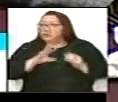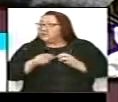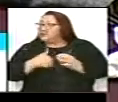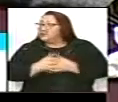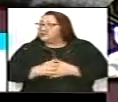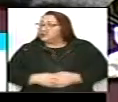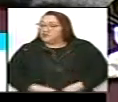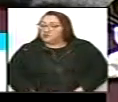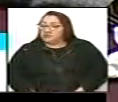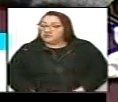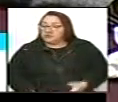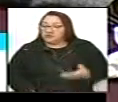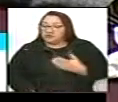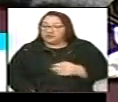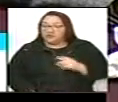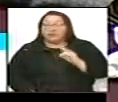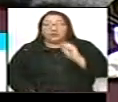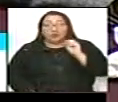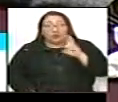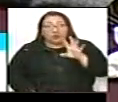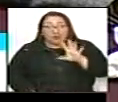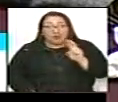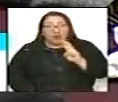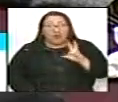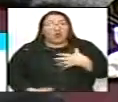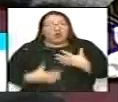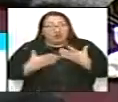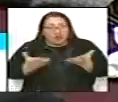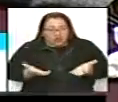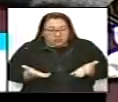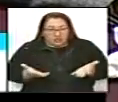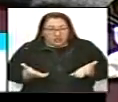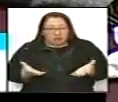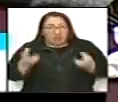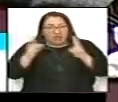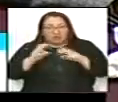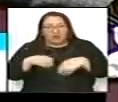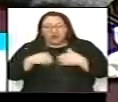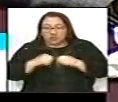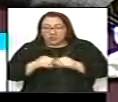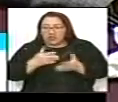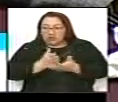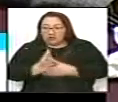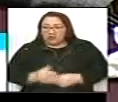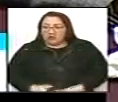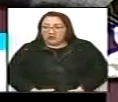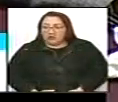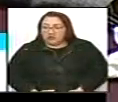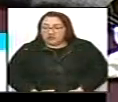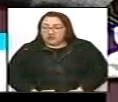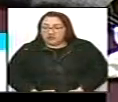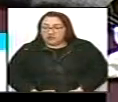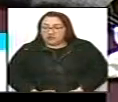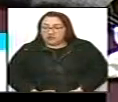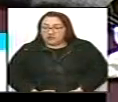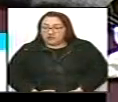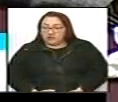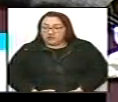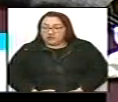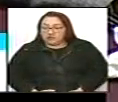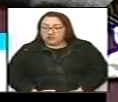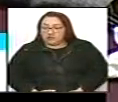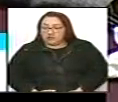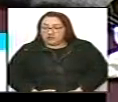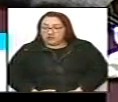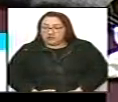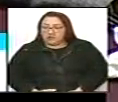investigación. Nos está pidiendo luz verde, el Congreso la debería dar. Podemos seguir el camino sugerido por el congresista